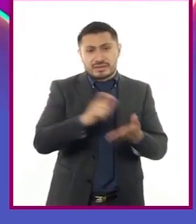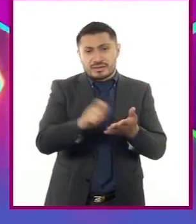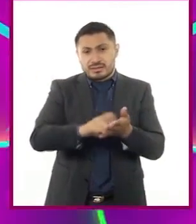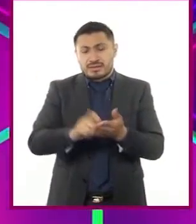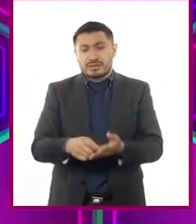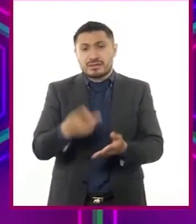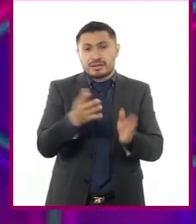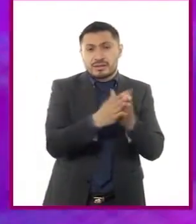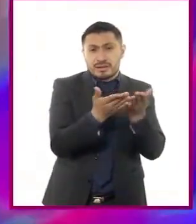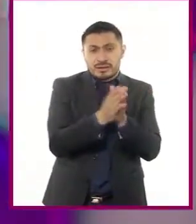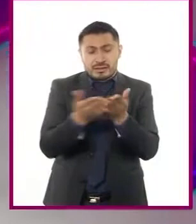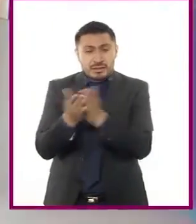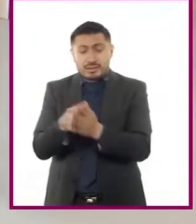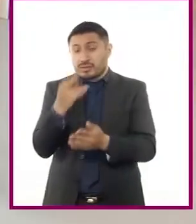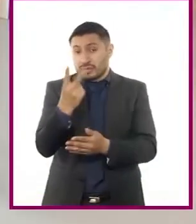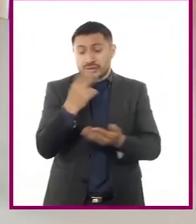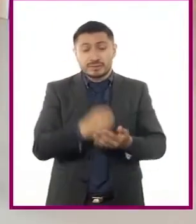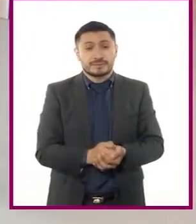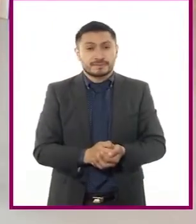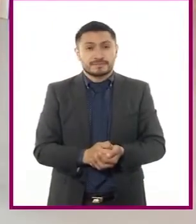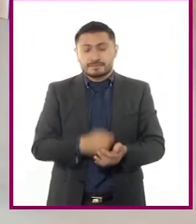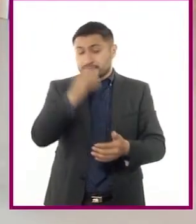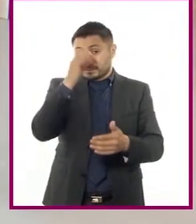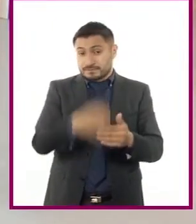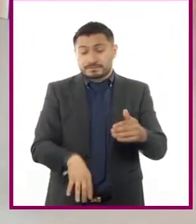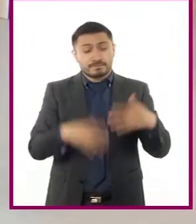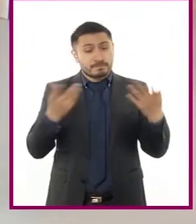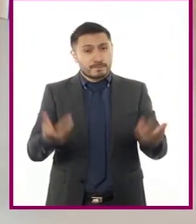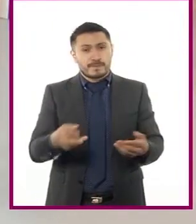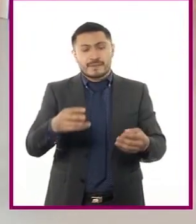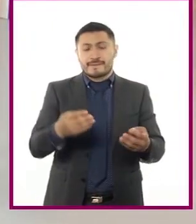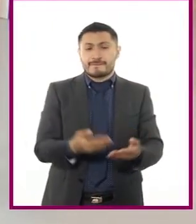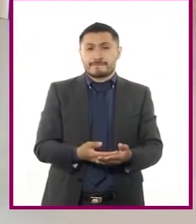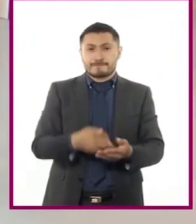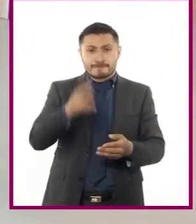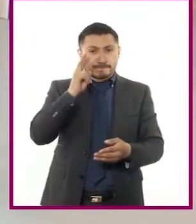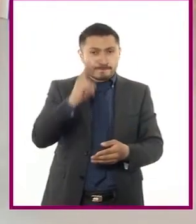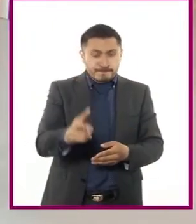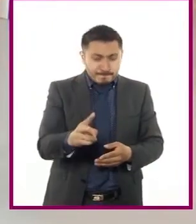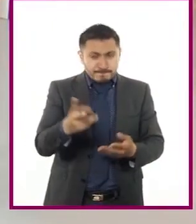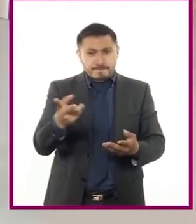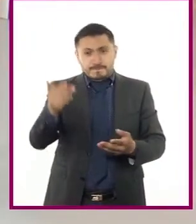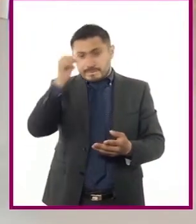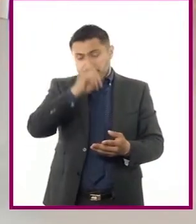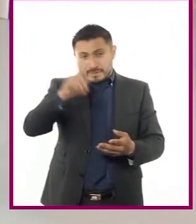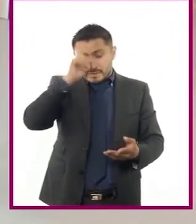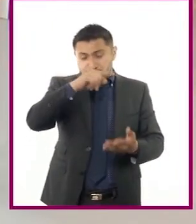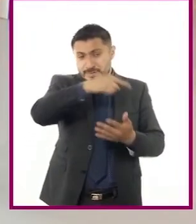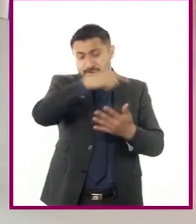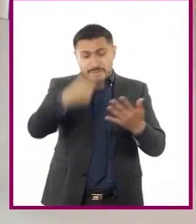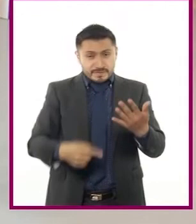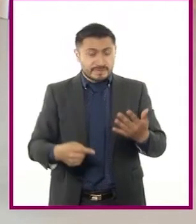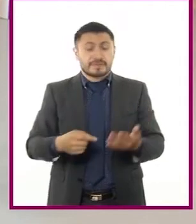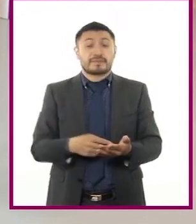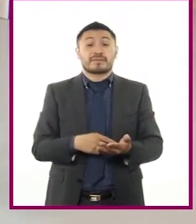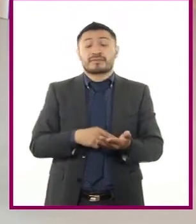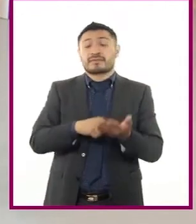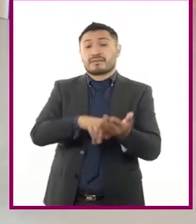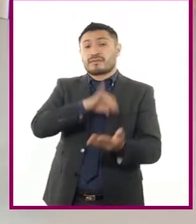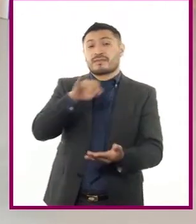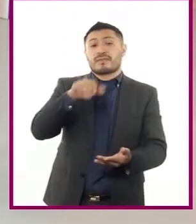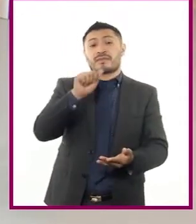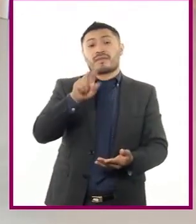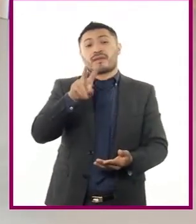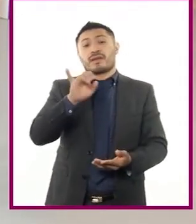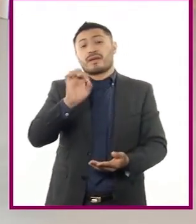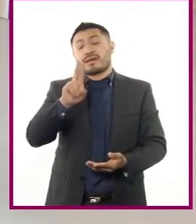tomos. Para terminar, ¿te parece que veamos y escuchemos algunas recomendaciones que nos da Javier